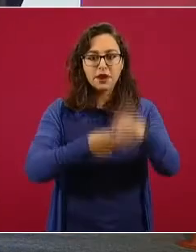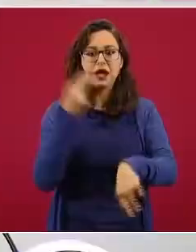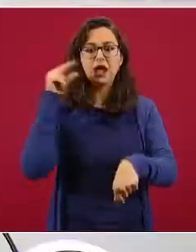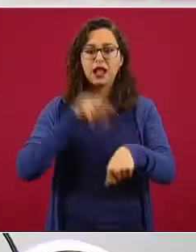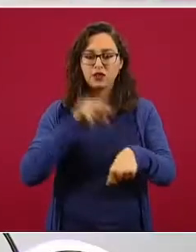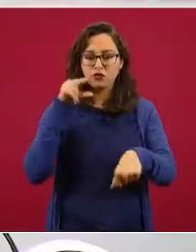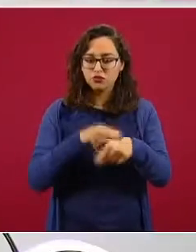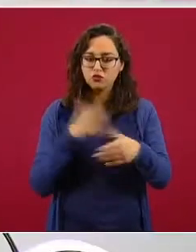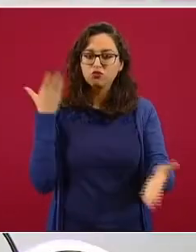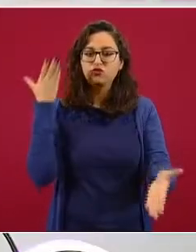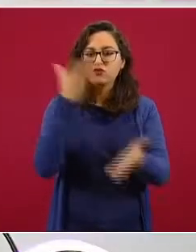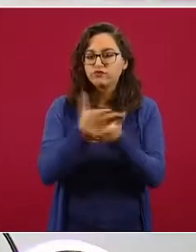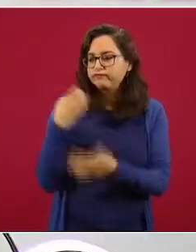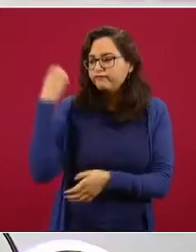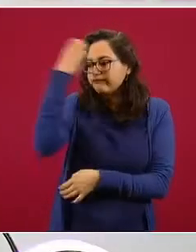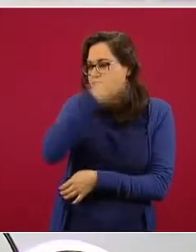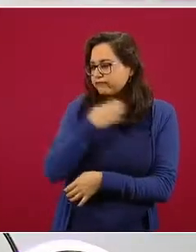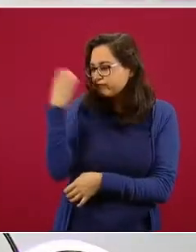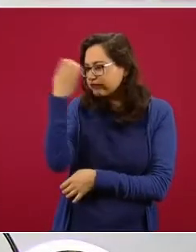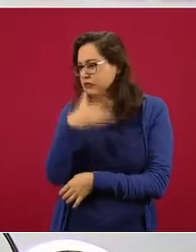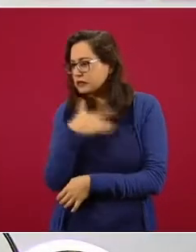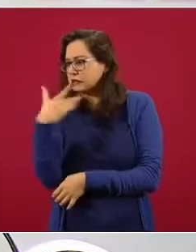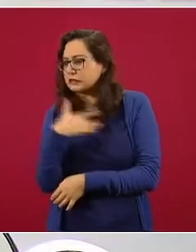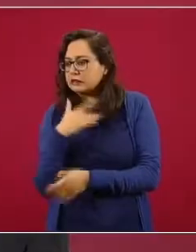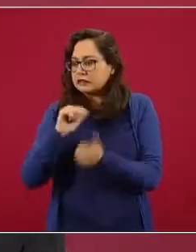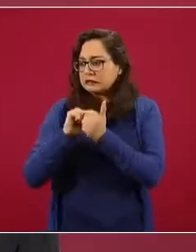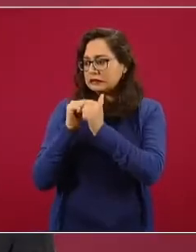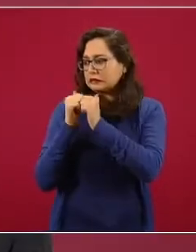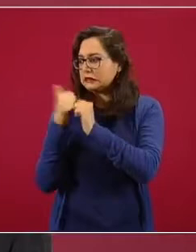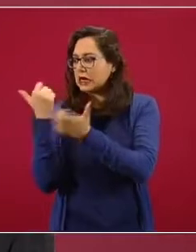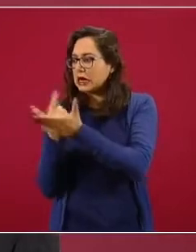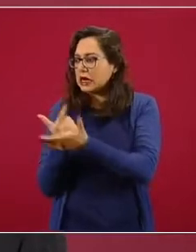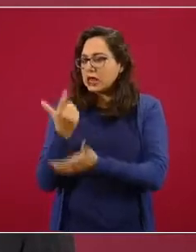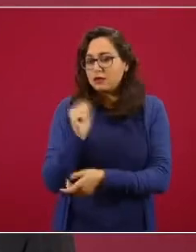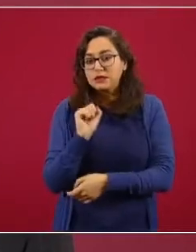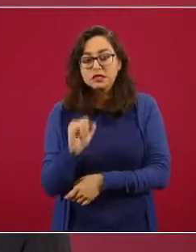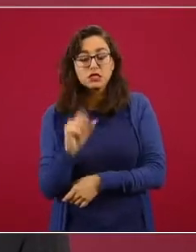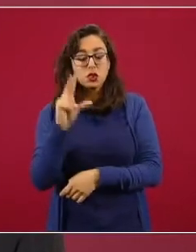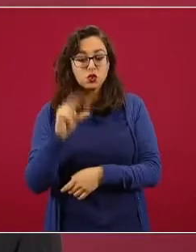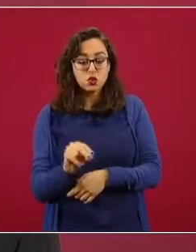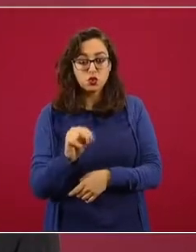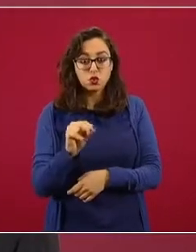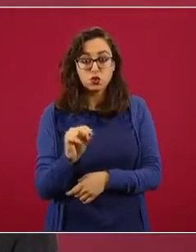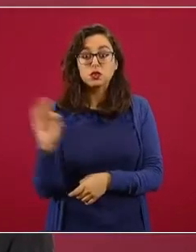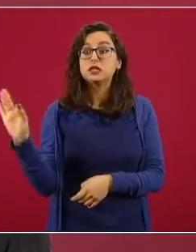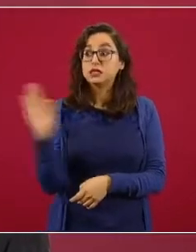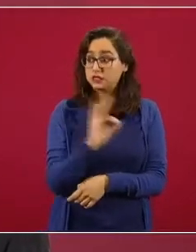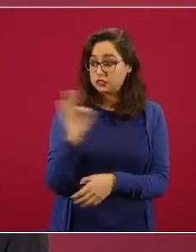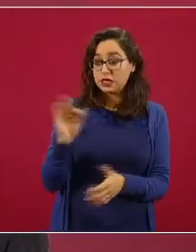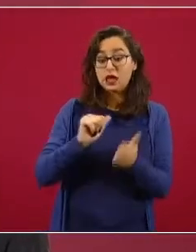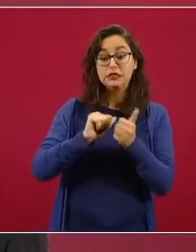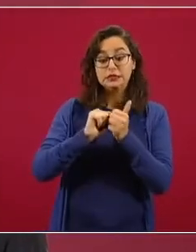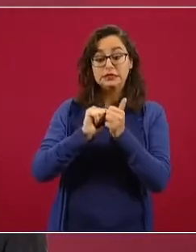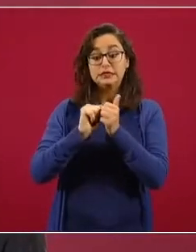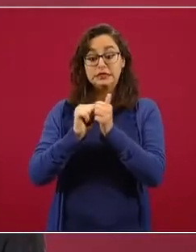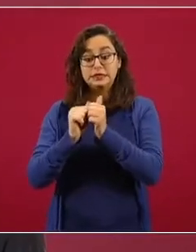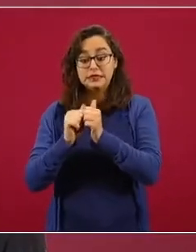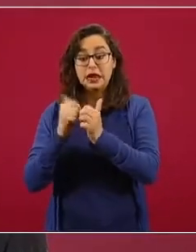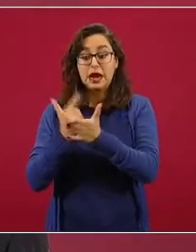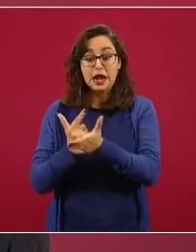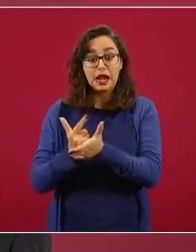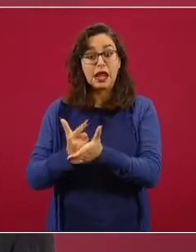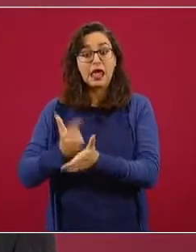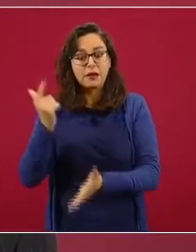se identifique si está o no teniendo complicaciones. Y si las está teniendo, existen muchos elementos por